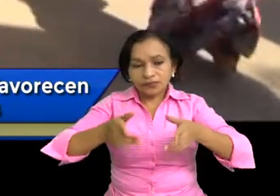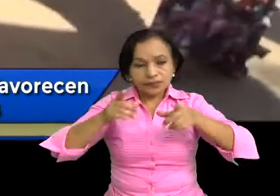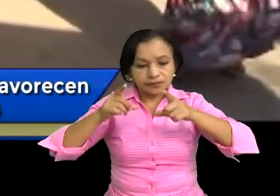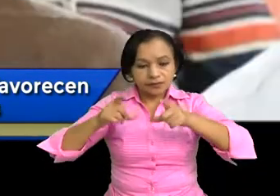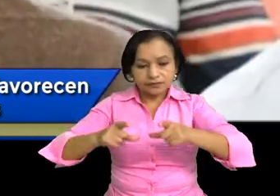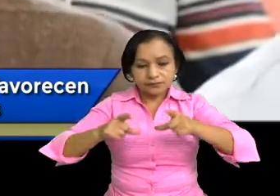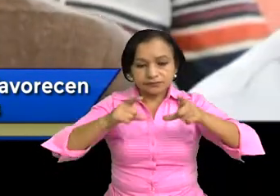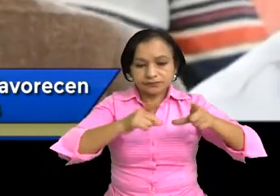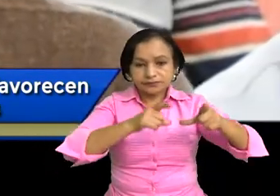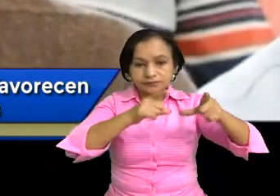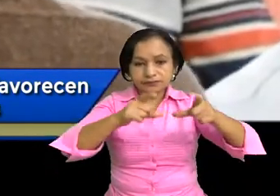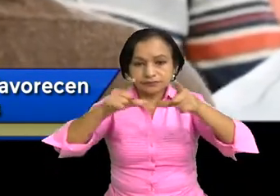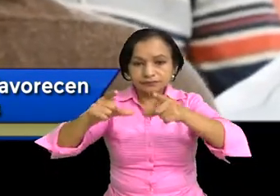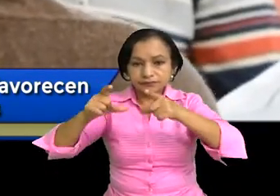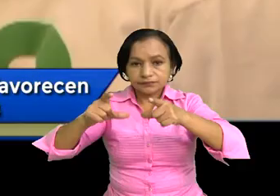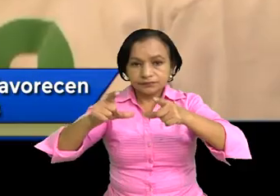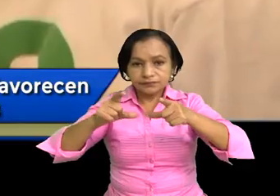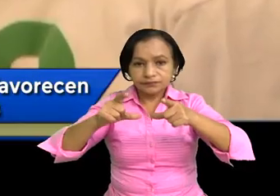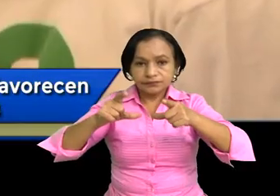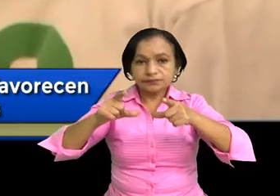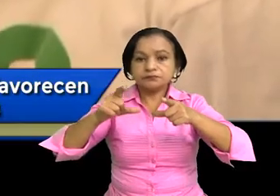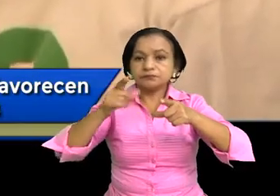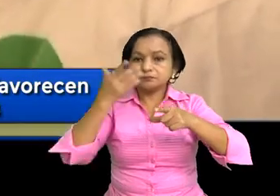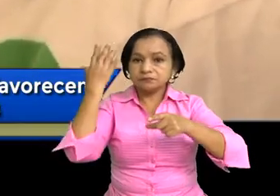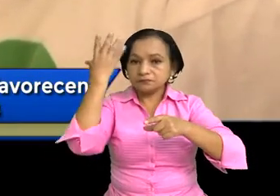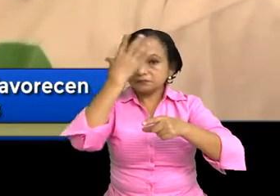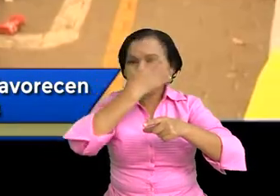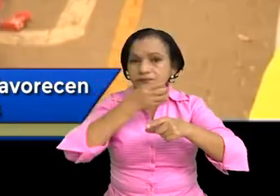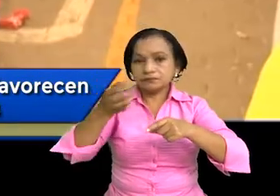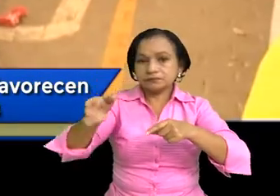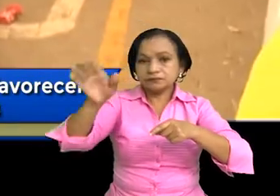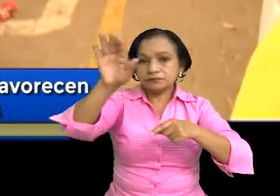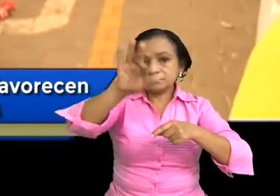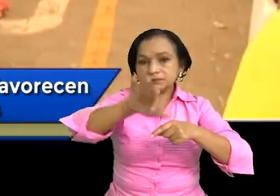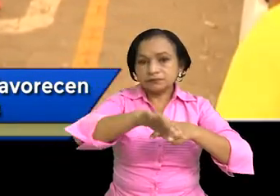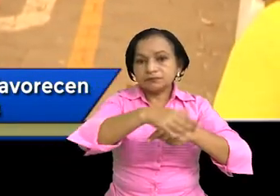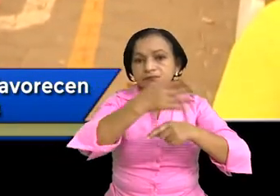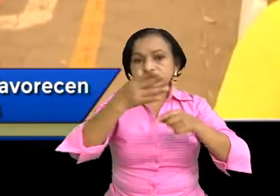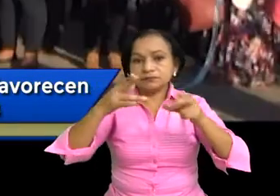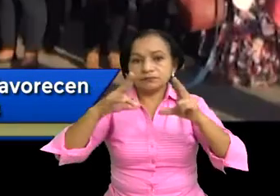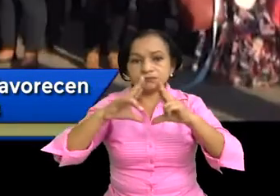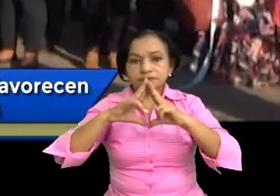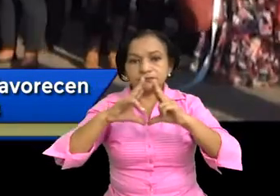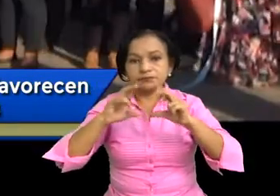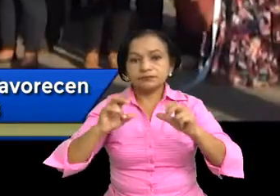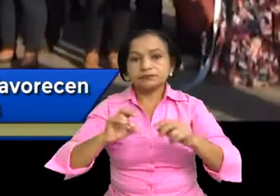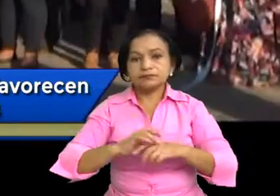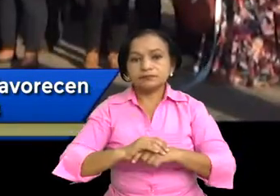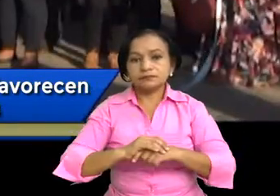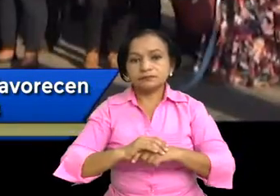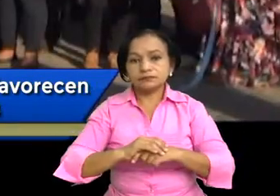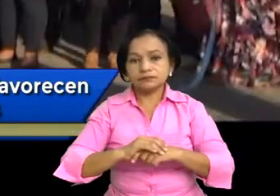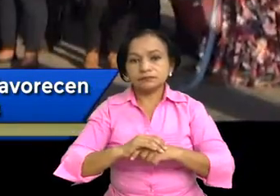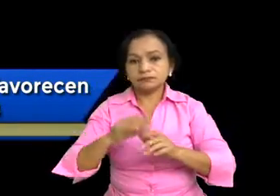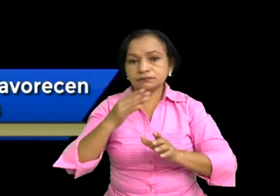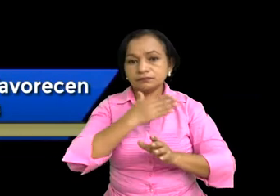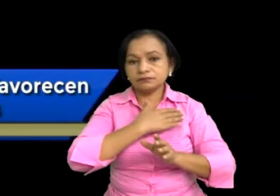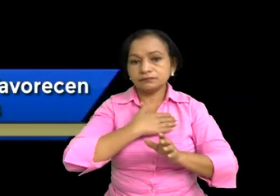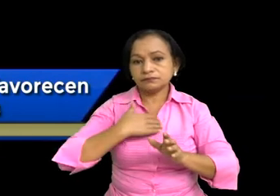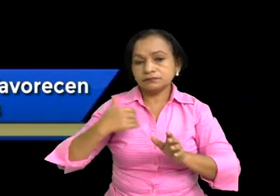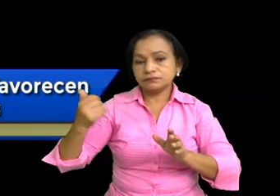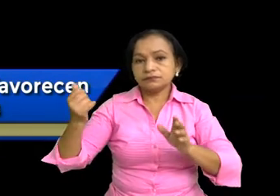magnífica para todos los usuarios de esas bellísimas playas de nuestro país. de las mejores playas de